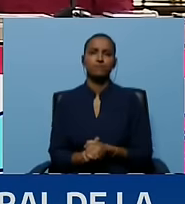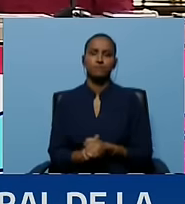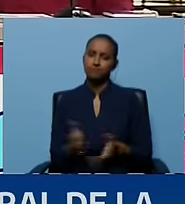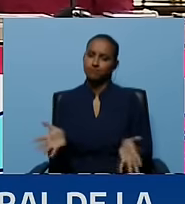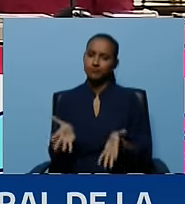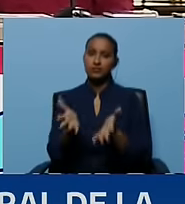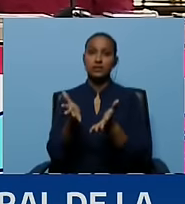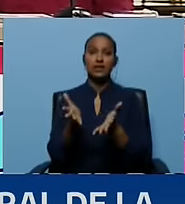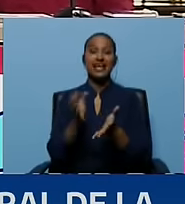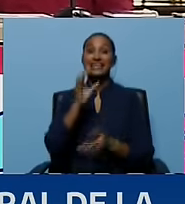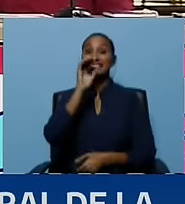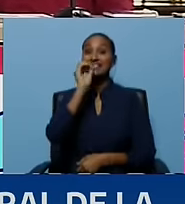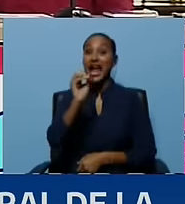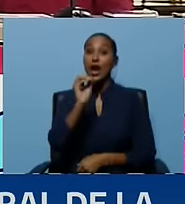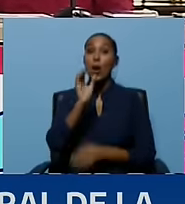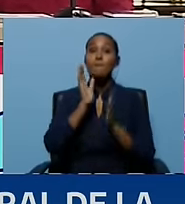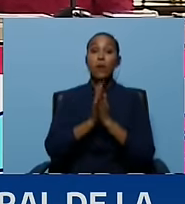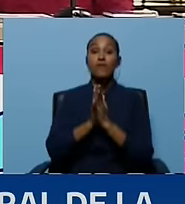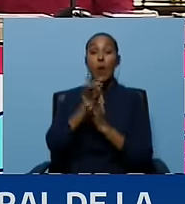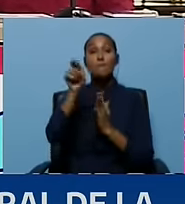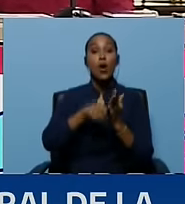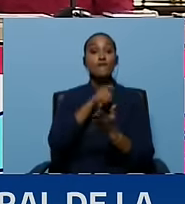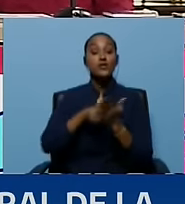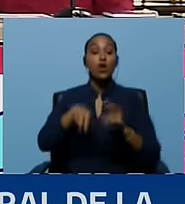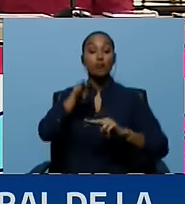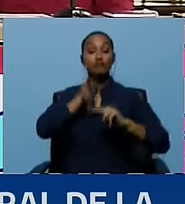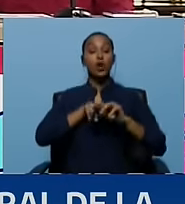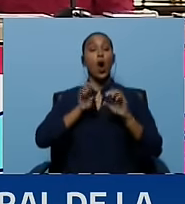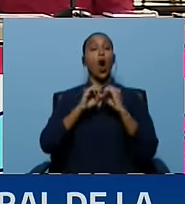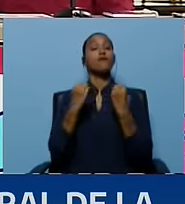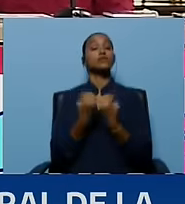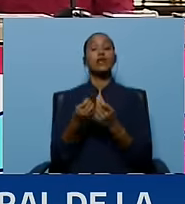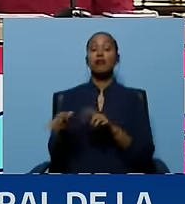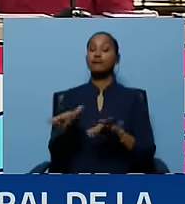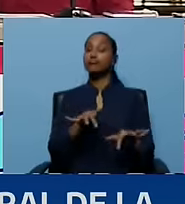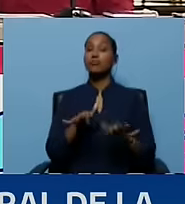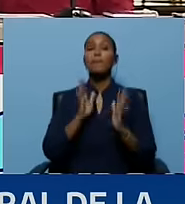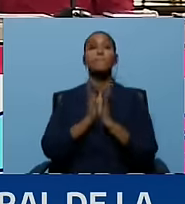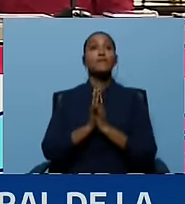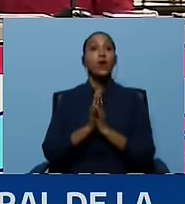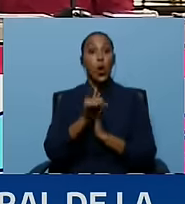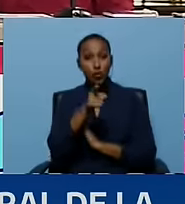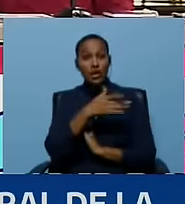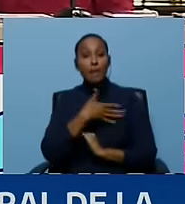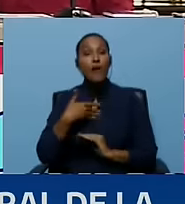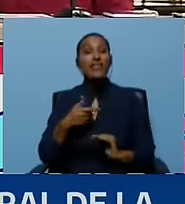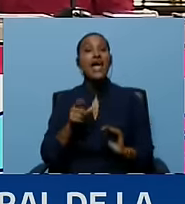Cero oficina. Ustedes pueden ir a la oficina de 7 a 9 de la mañana.